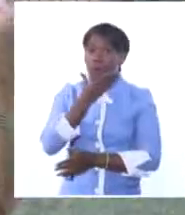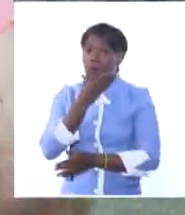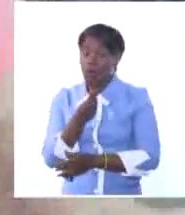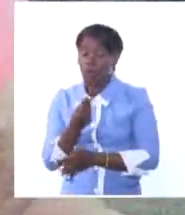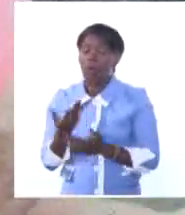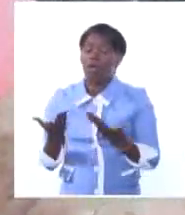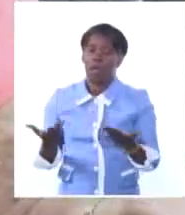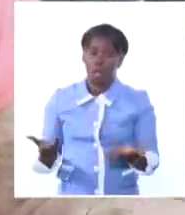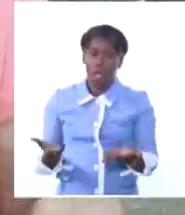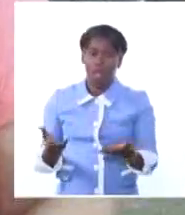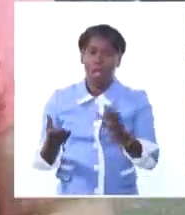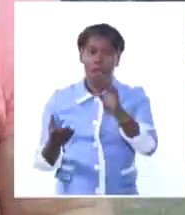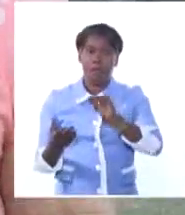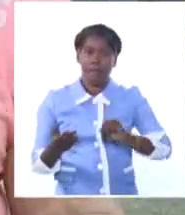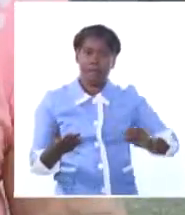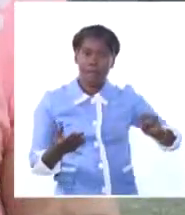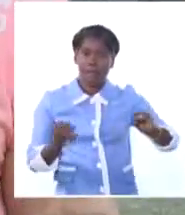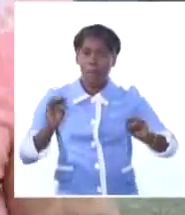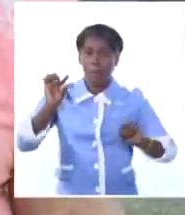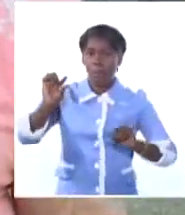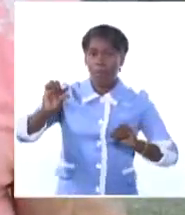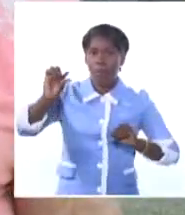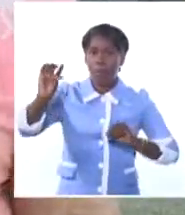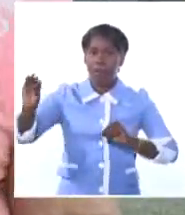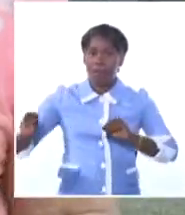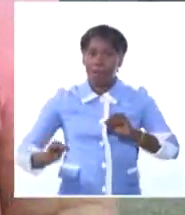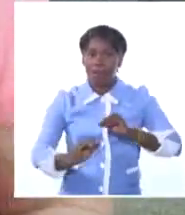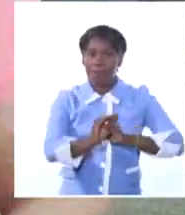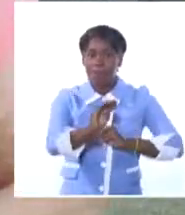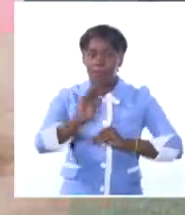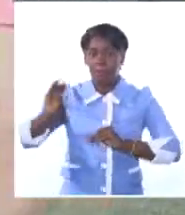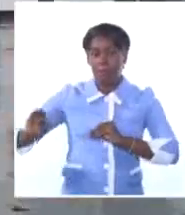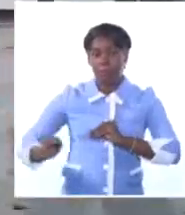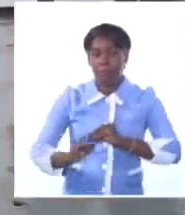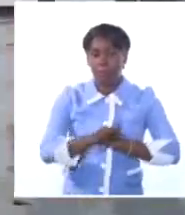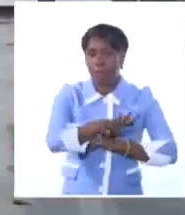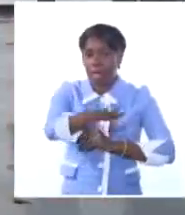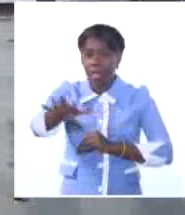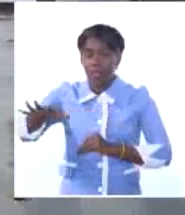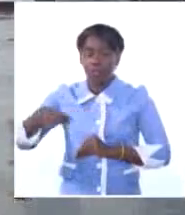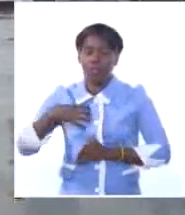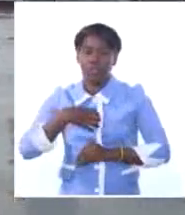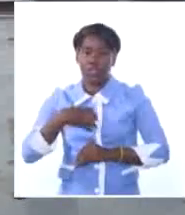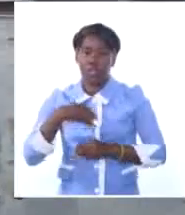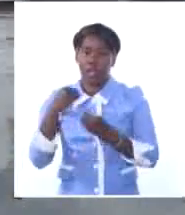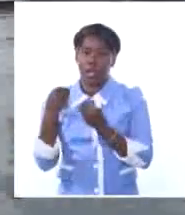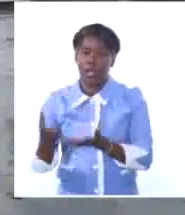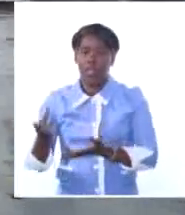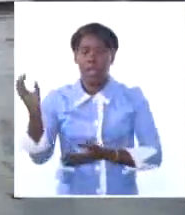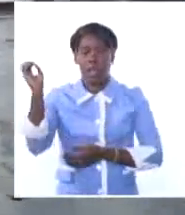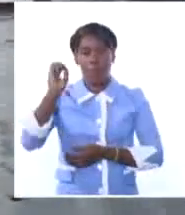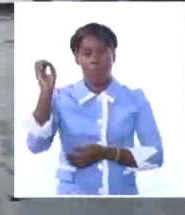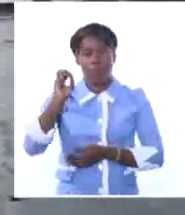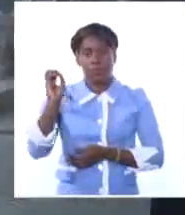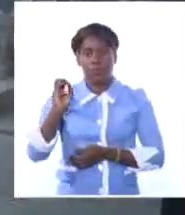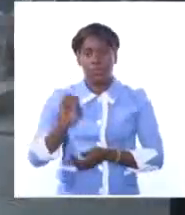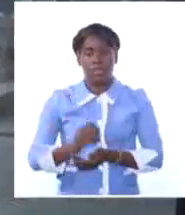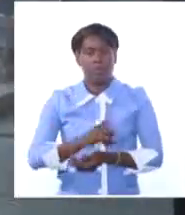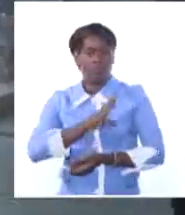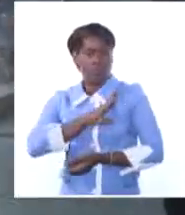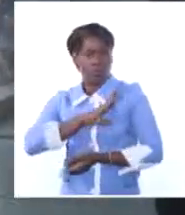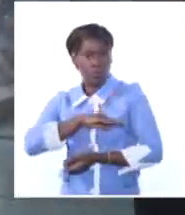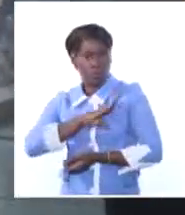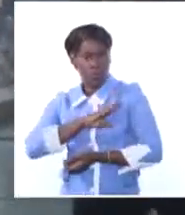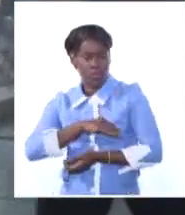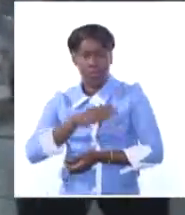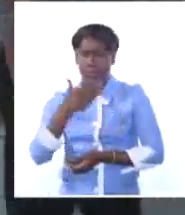quiénes están maduros y quiénes no. E irle dando las oportunidades a todos. Siguiendo esa condición de humildad de las